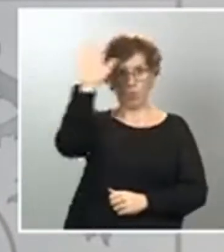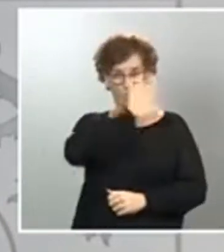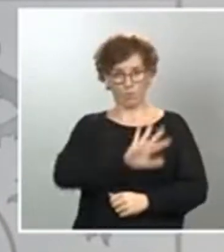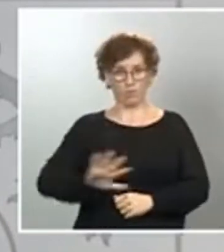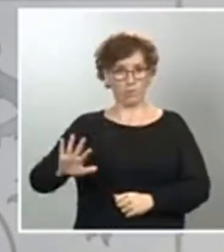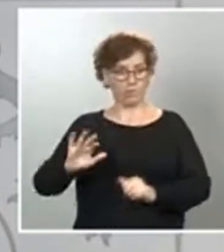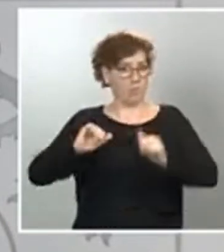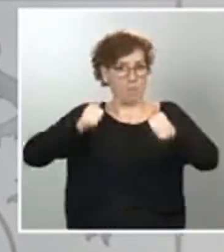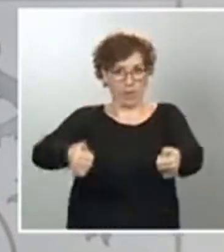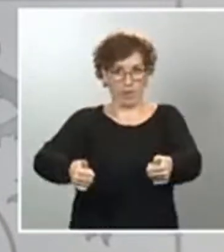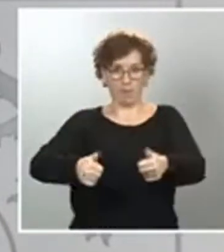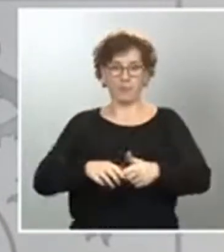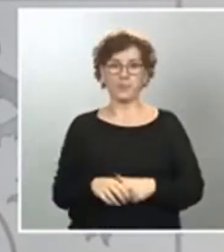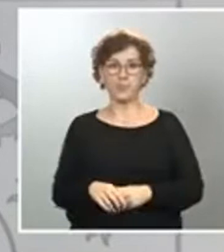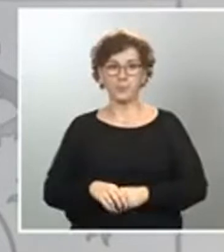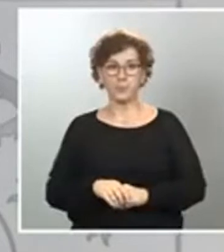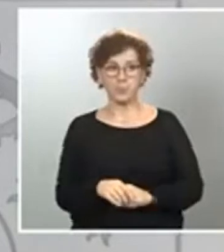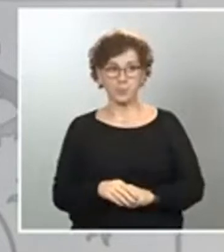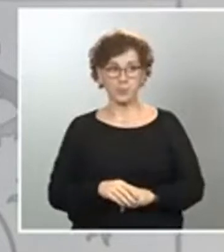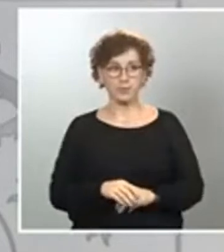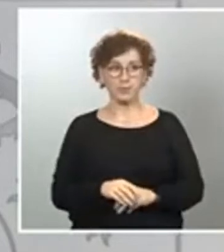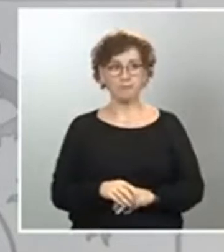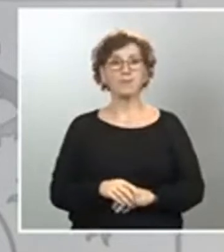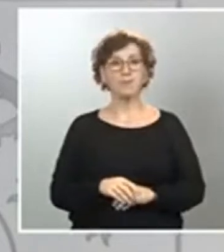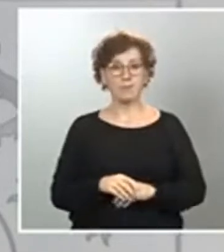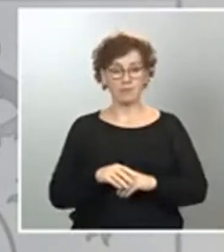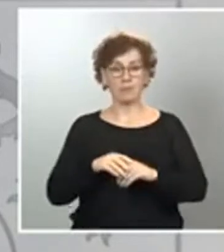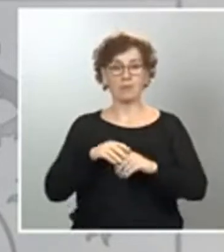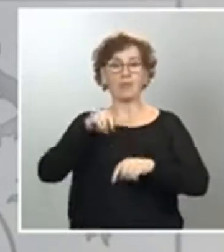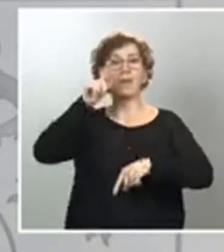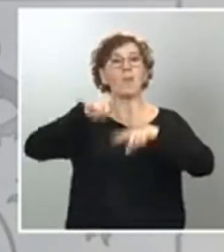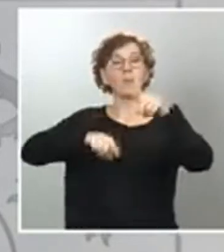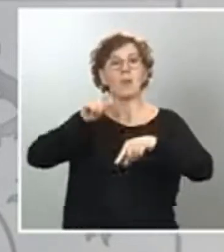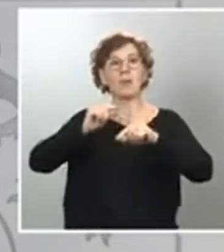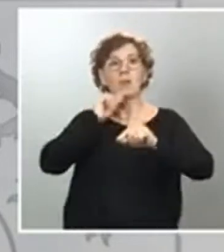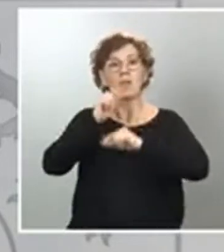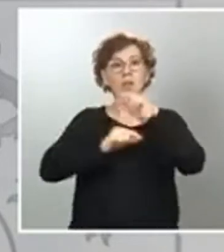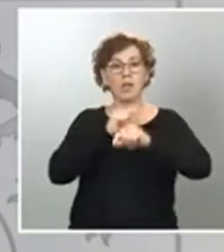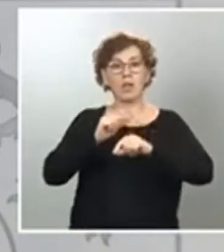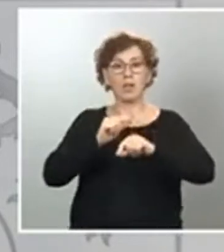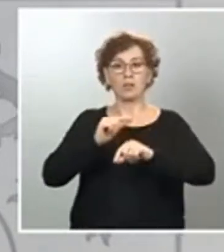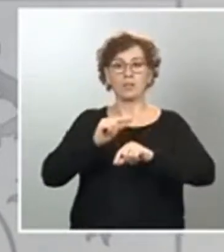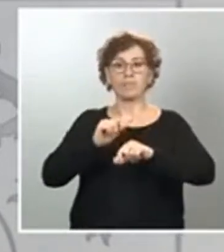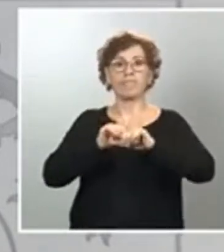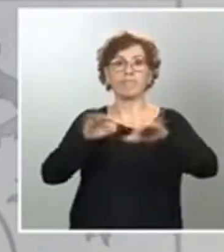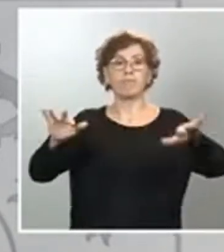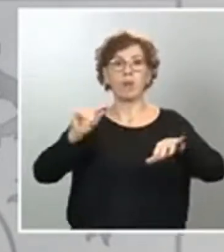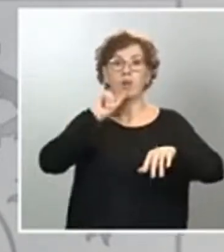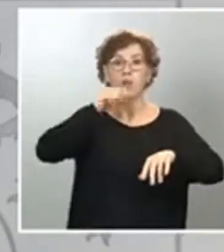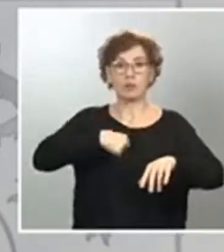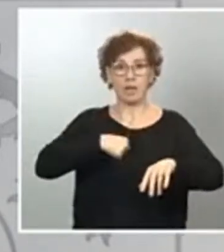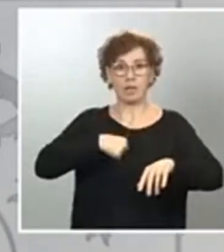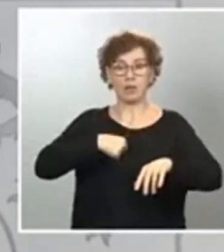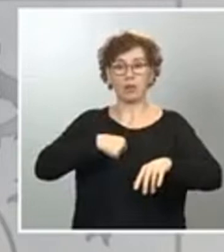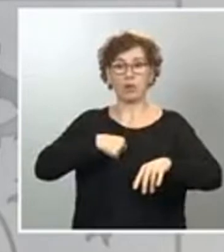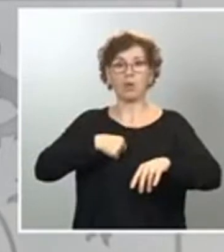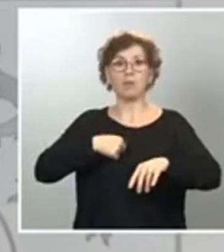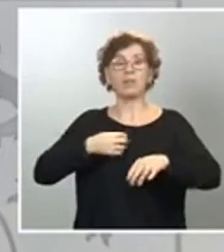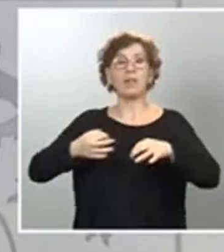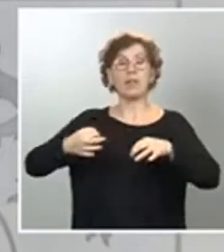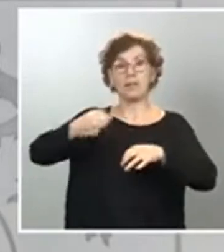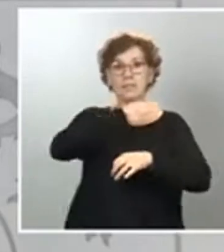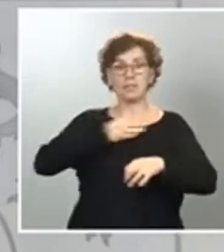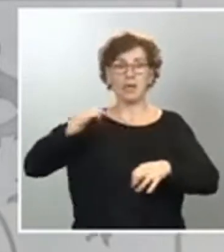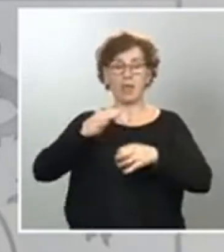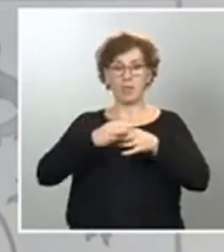y, dada la incidencia mínima de contagios y si la evolución también lo permite, la isla de Formentera, las Islas Baleares y las